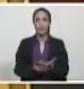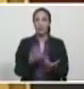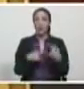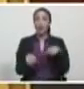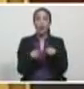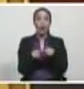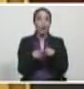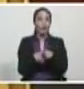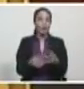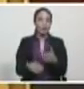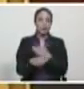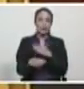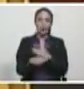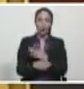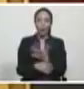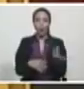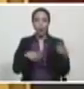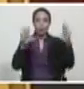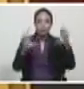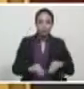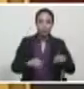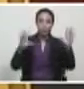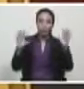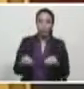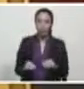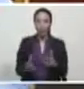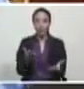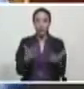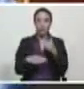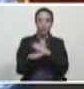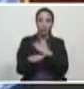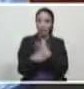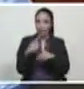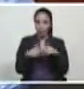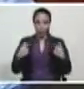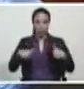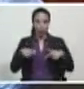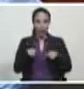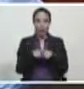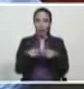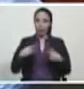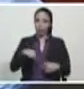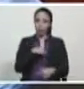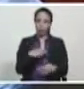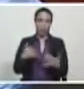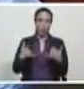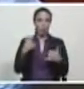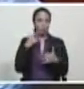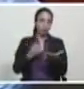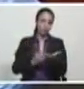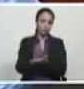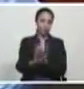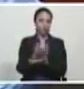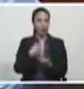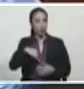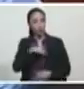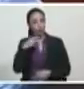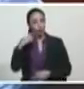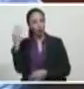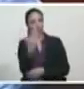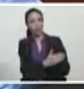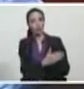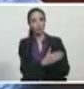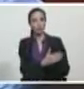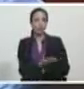eléctrica continúa. Pero así como ellos continúan con su guerra eléctrica, nosotros los vamos a vencer. Y debe saber el